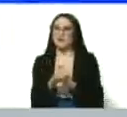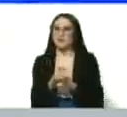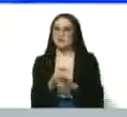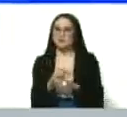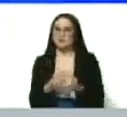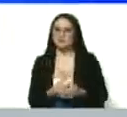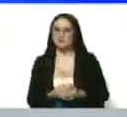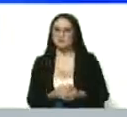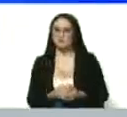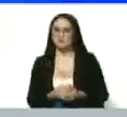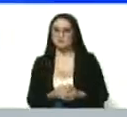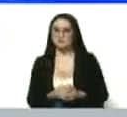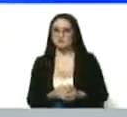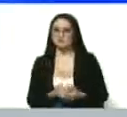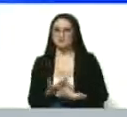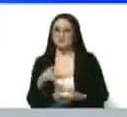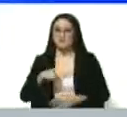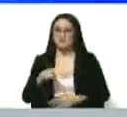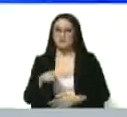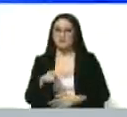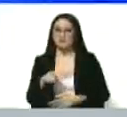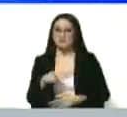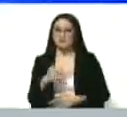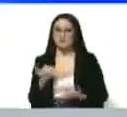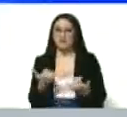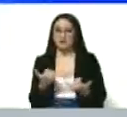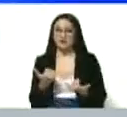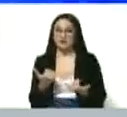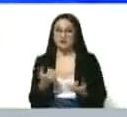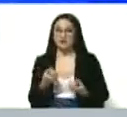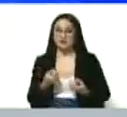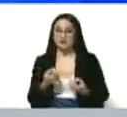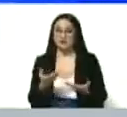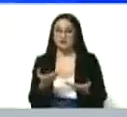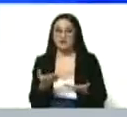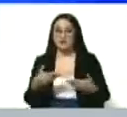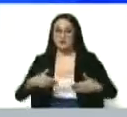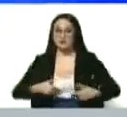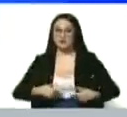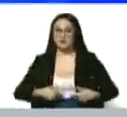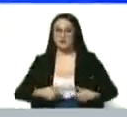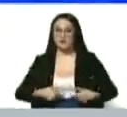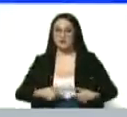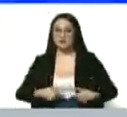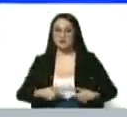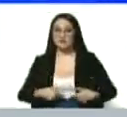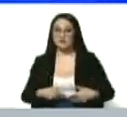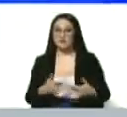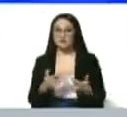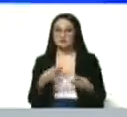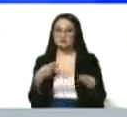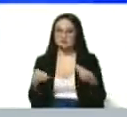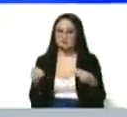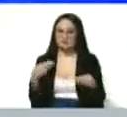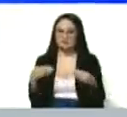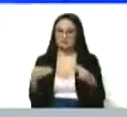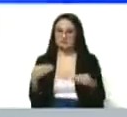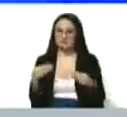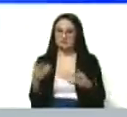mercado. De ser necesario, esto brinda a nuestros esfuerzos un alto nivel de flexibilidad